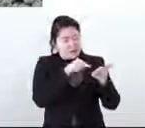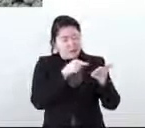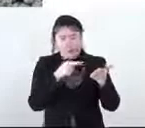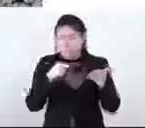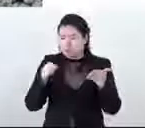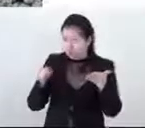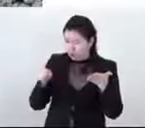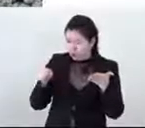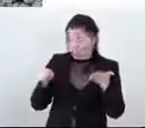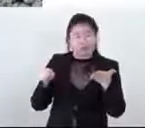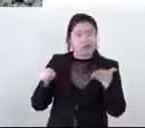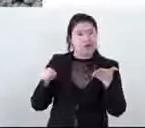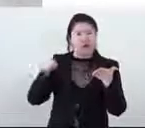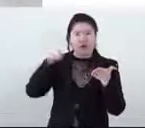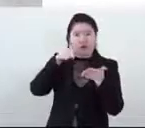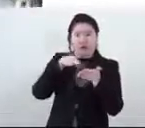diseño.